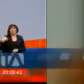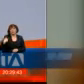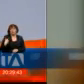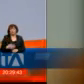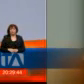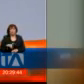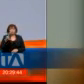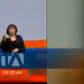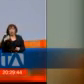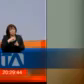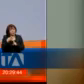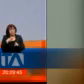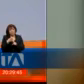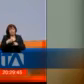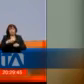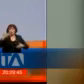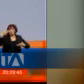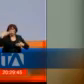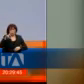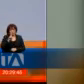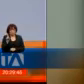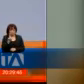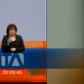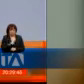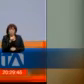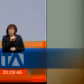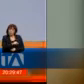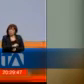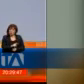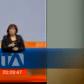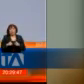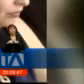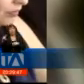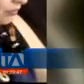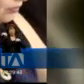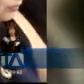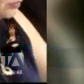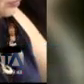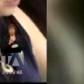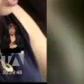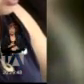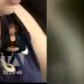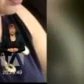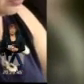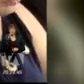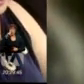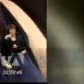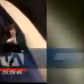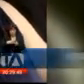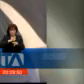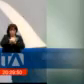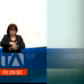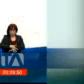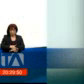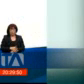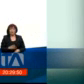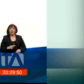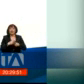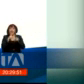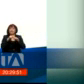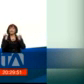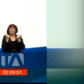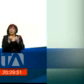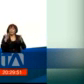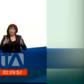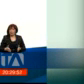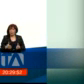político, sino una persona que se encuentra al margen de la ley, que es prófugo de la justicia. Solo un mes después, la exasambleísta Sofía Espín, justamente cuando era